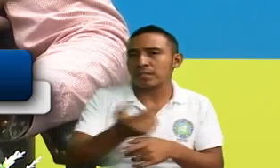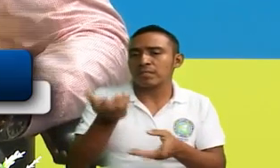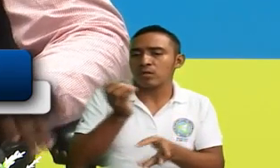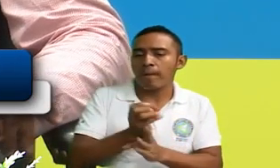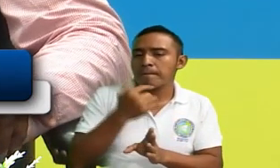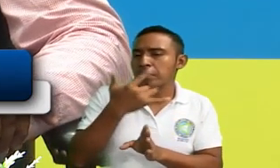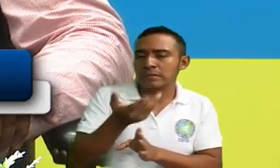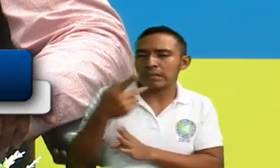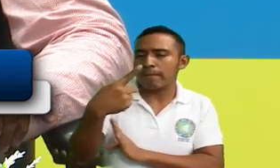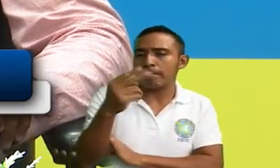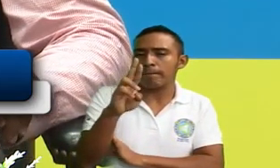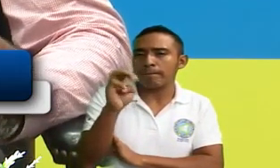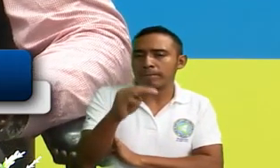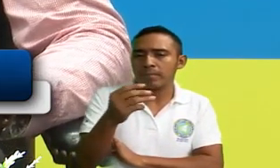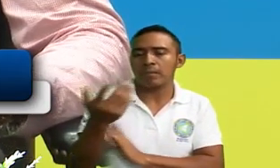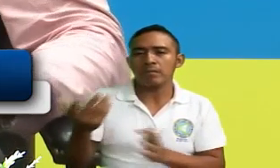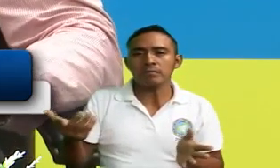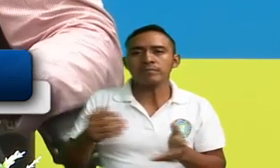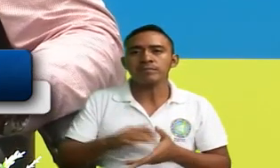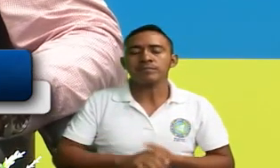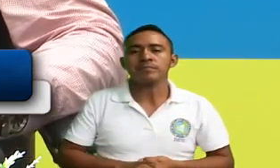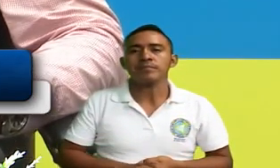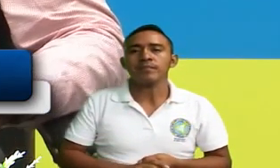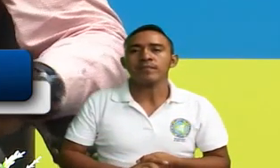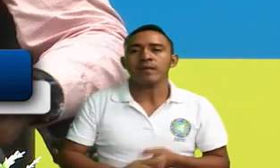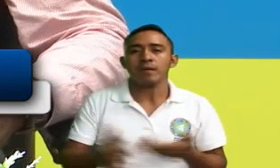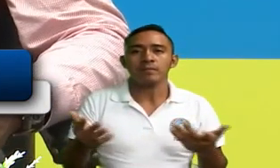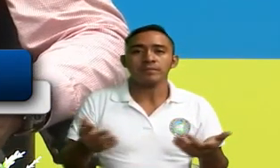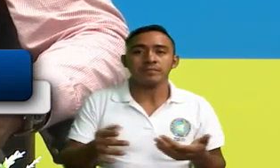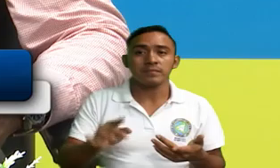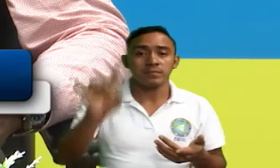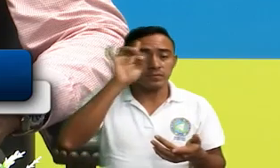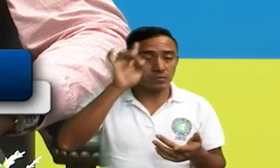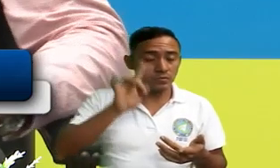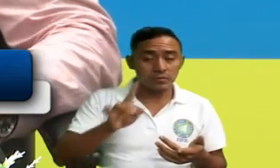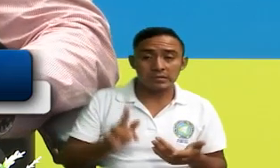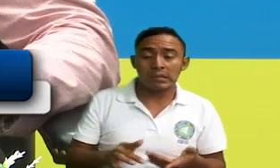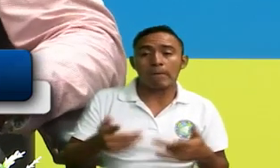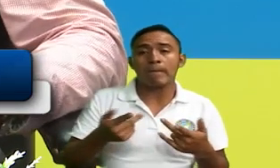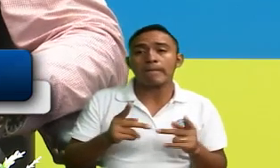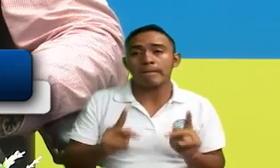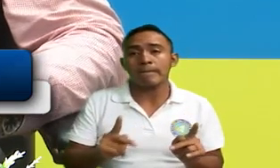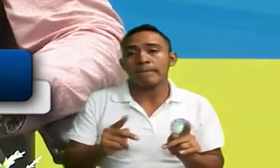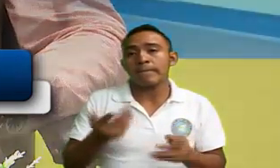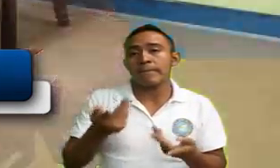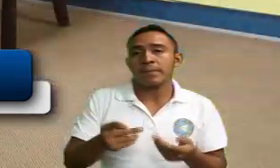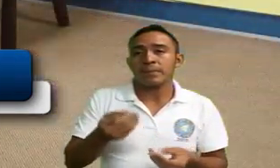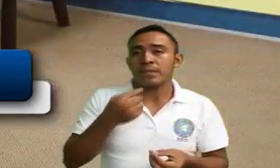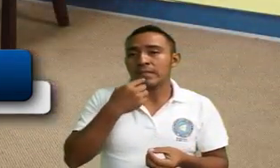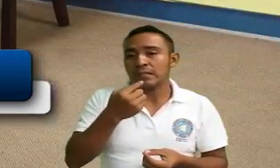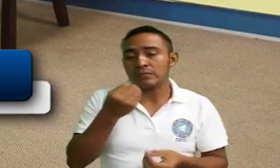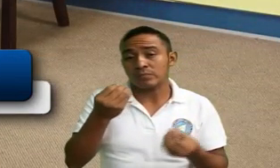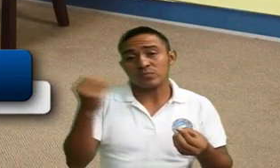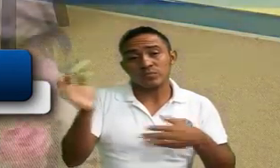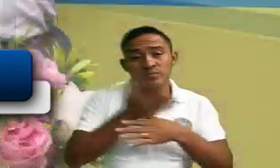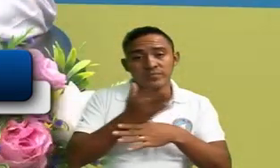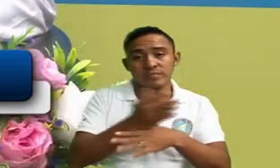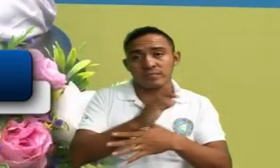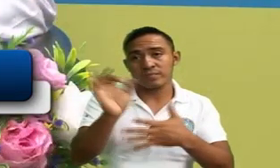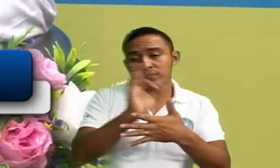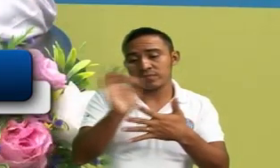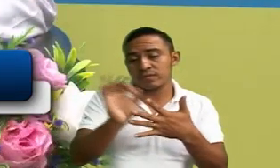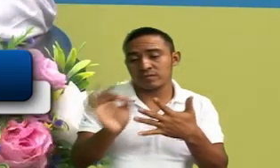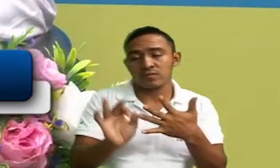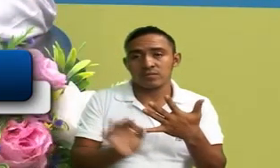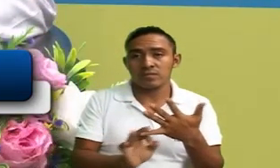las causas que pueden... La causa específicamente todavía es desconocida y se dice que es multifactorial. Desde un